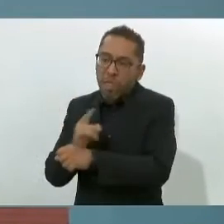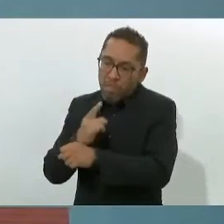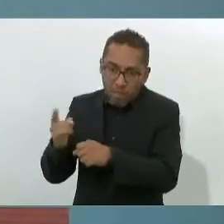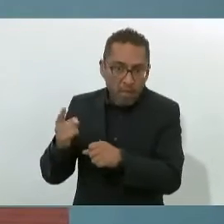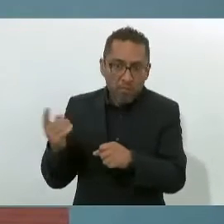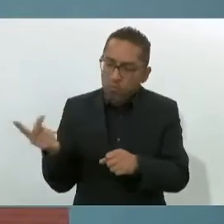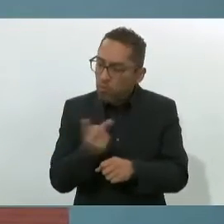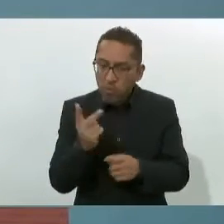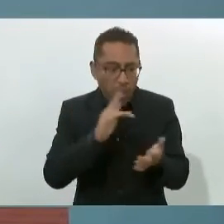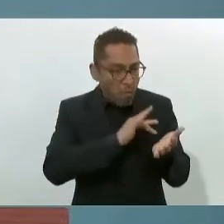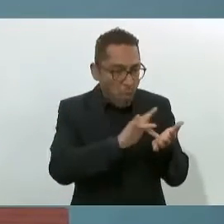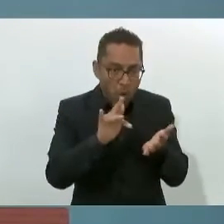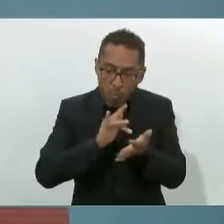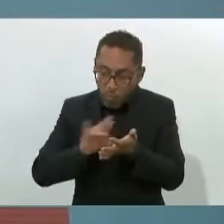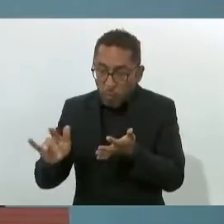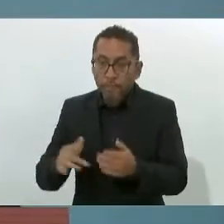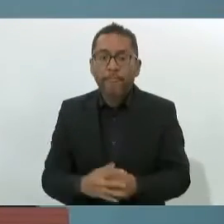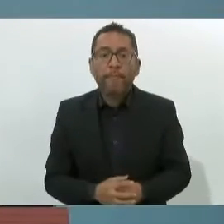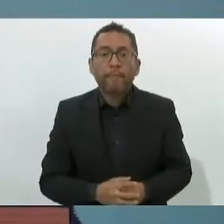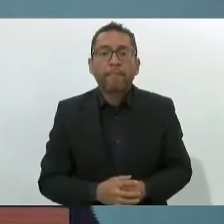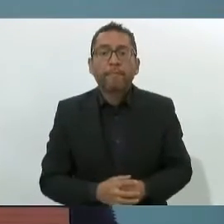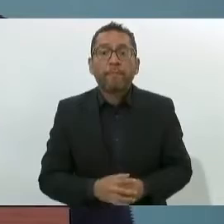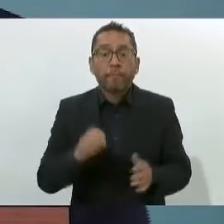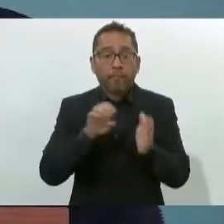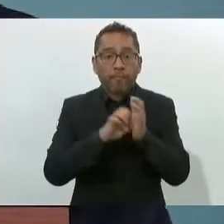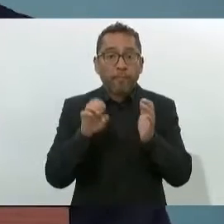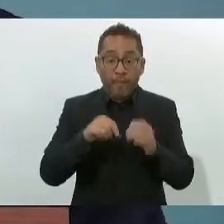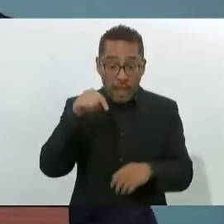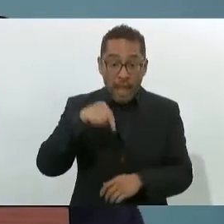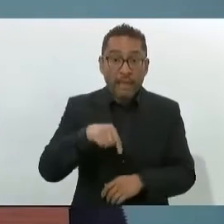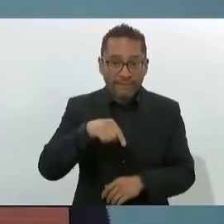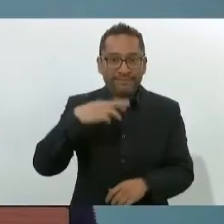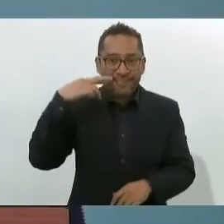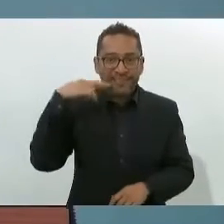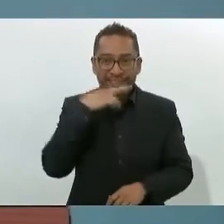Aquí, en el caso de Zamora,